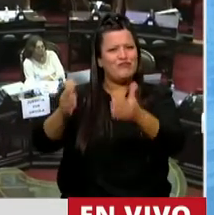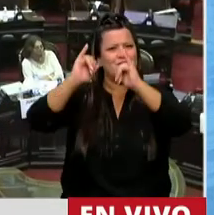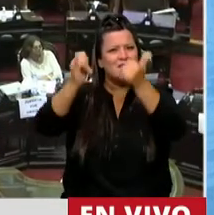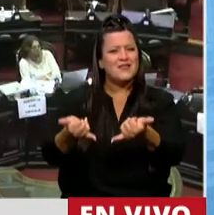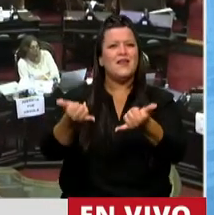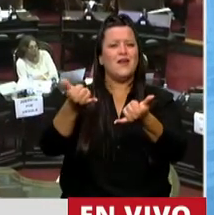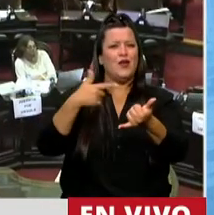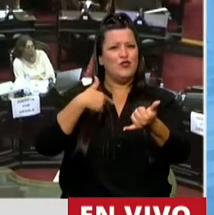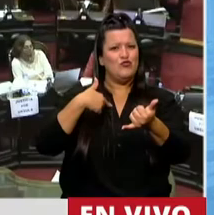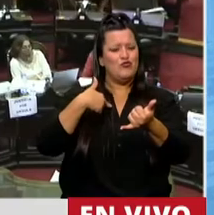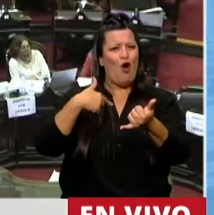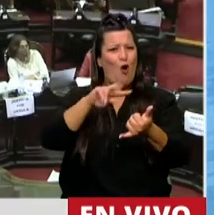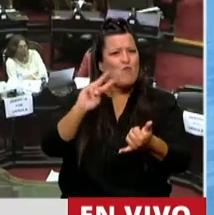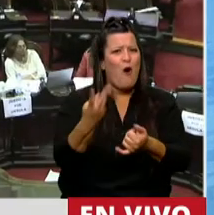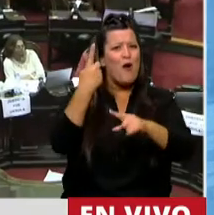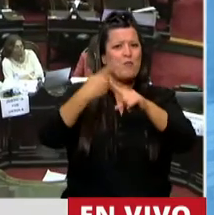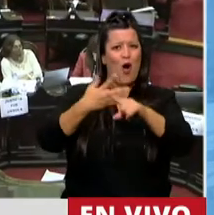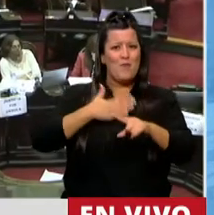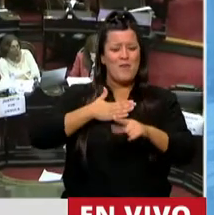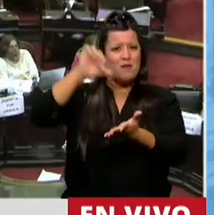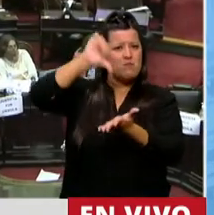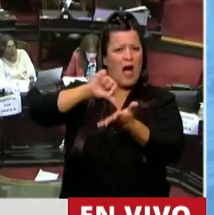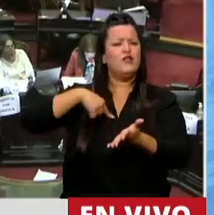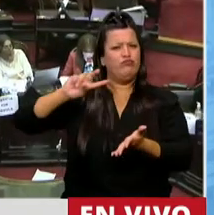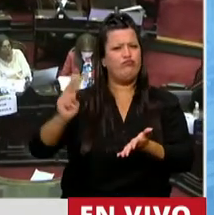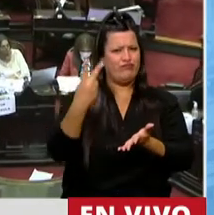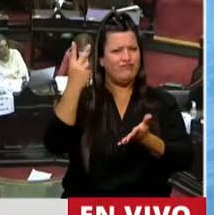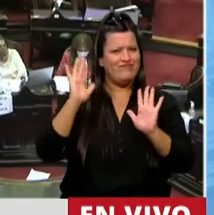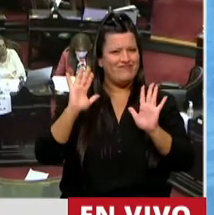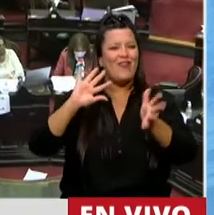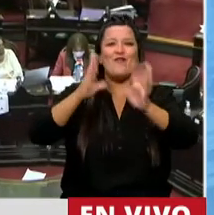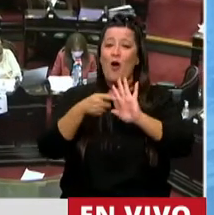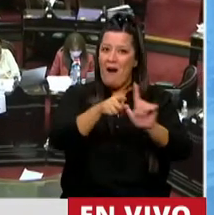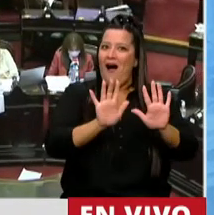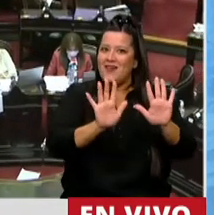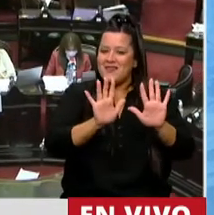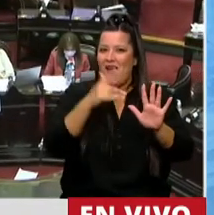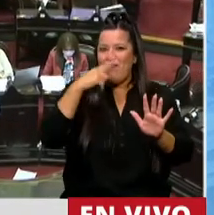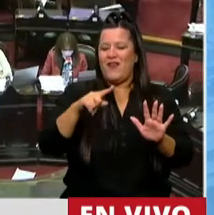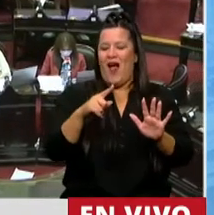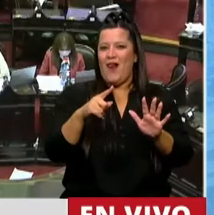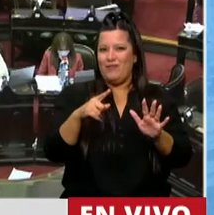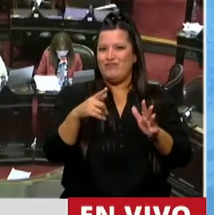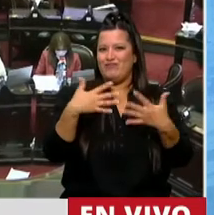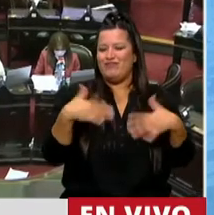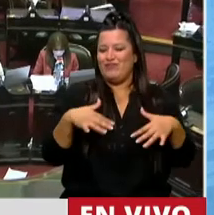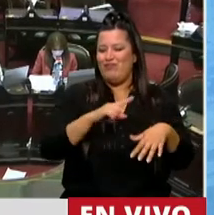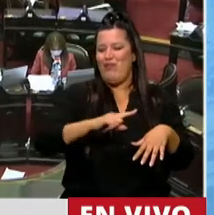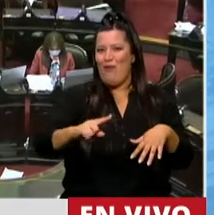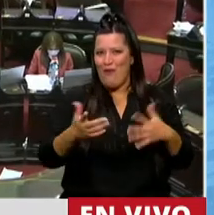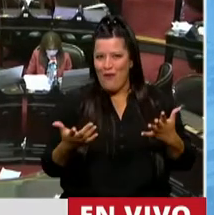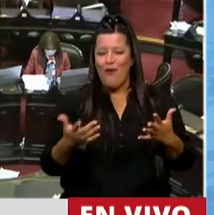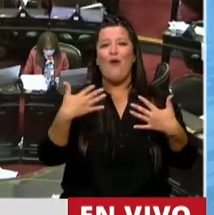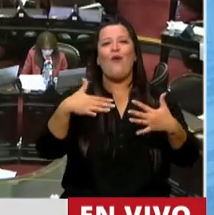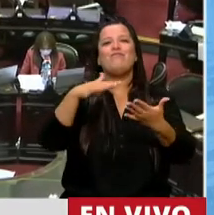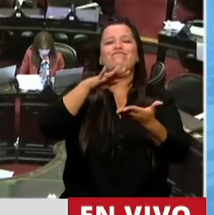nuestra vida por la patria. Ese hecho conmocionante nos obliga a una compensación que